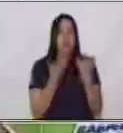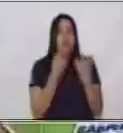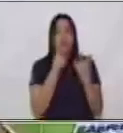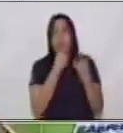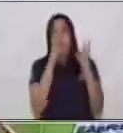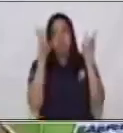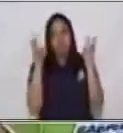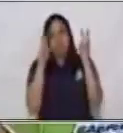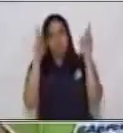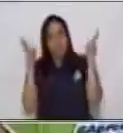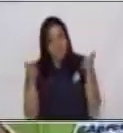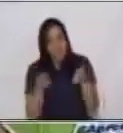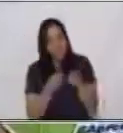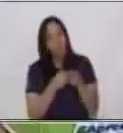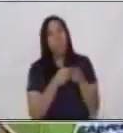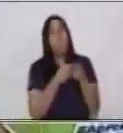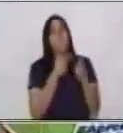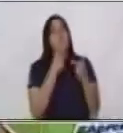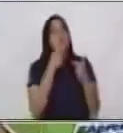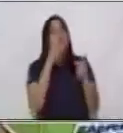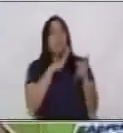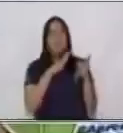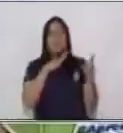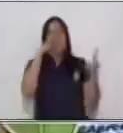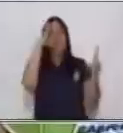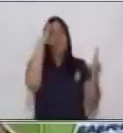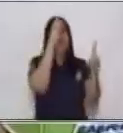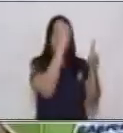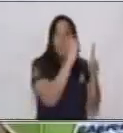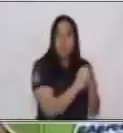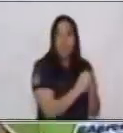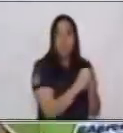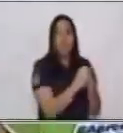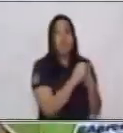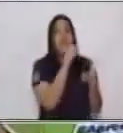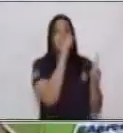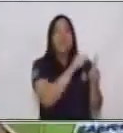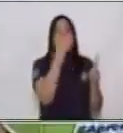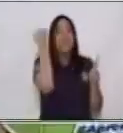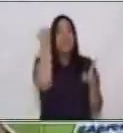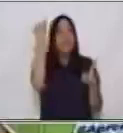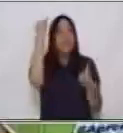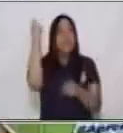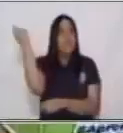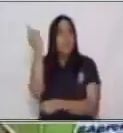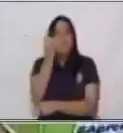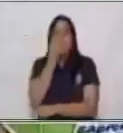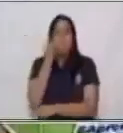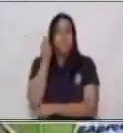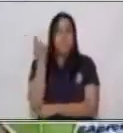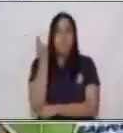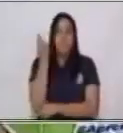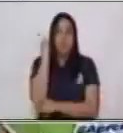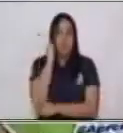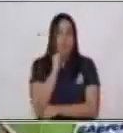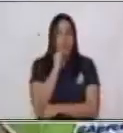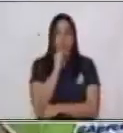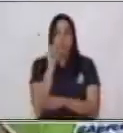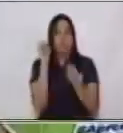breve, objetivo y conciso. Es decir, las ideas principales. Acá estamos poniendo en